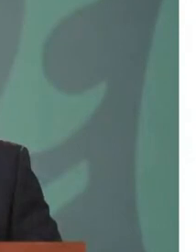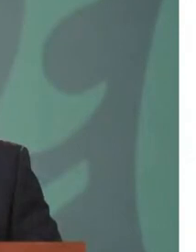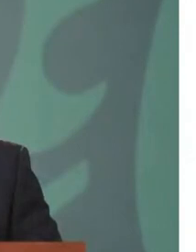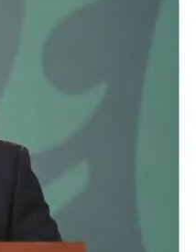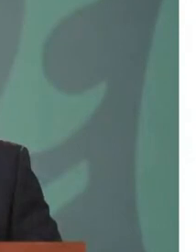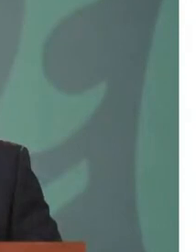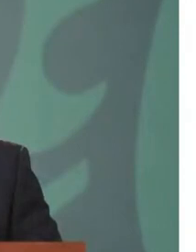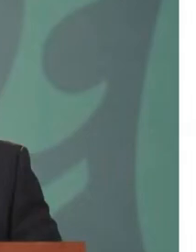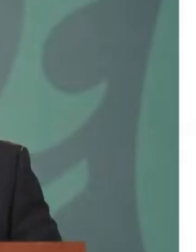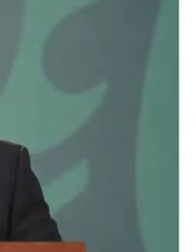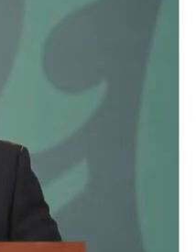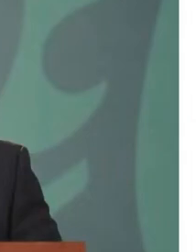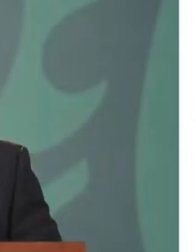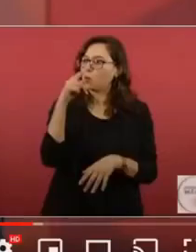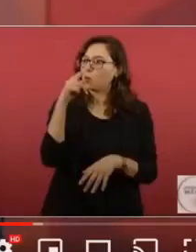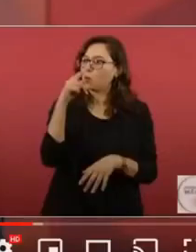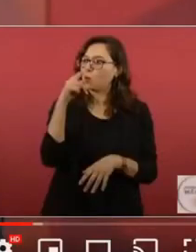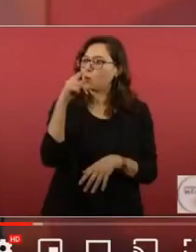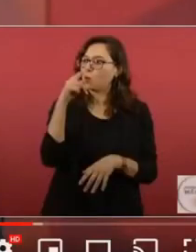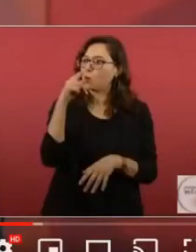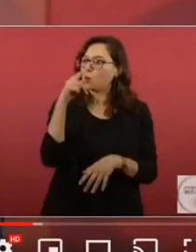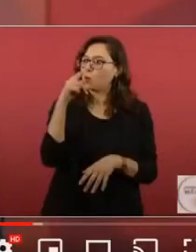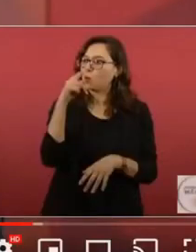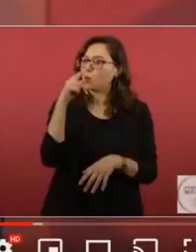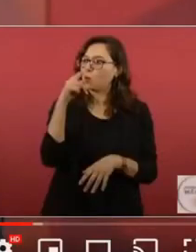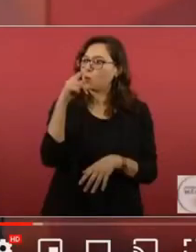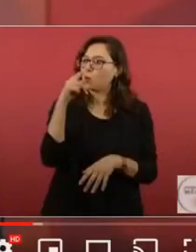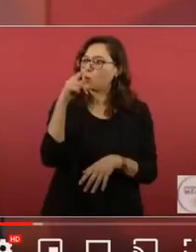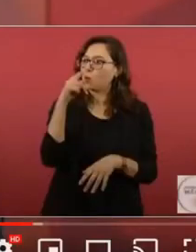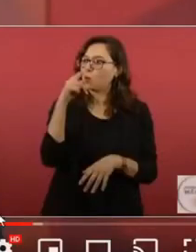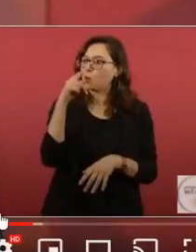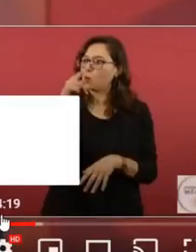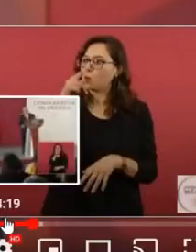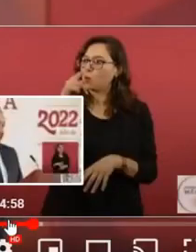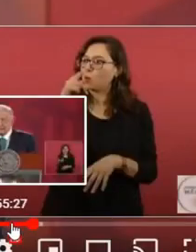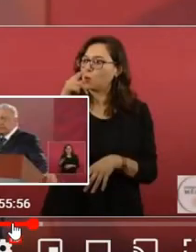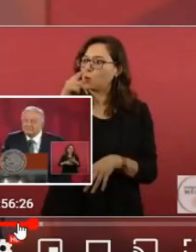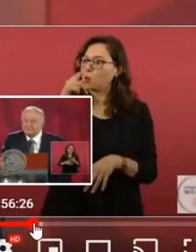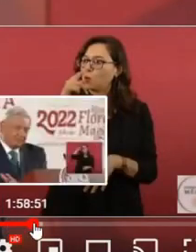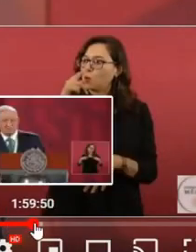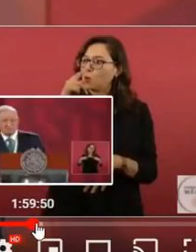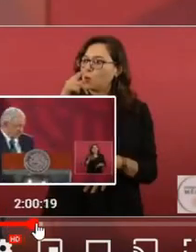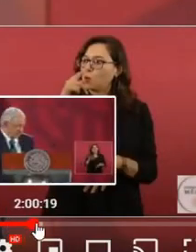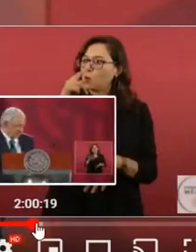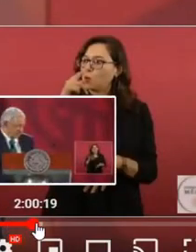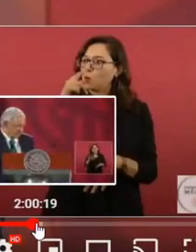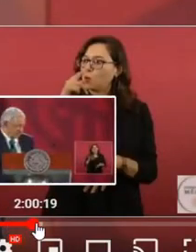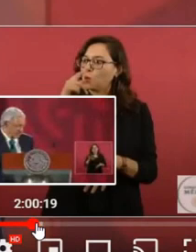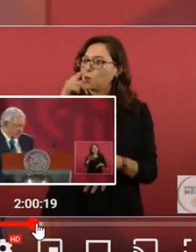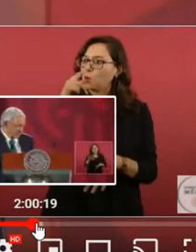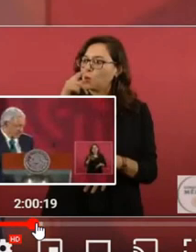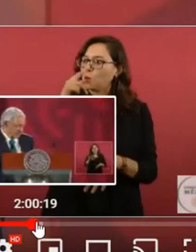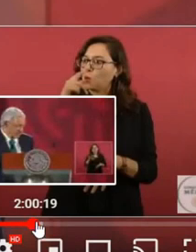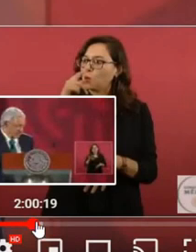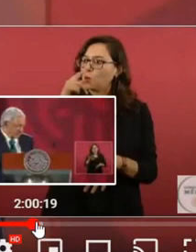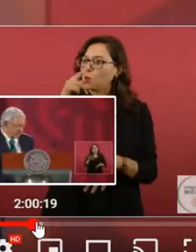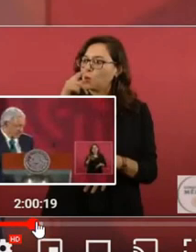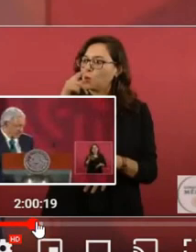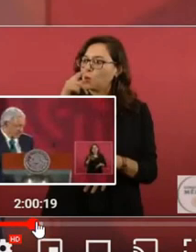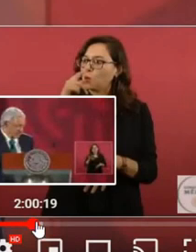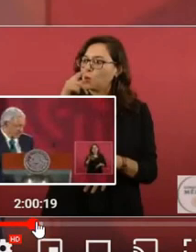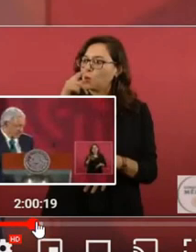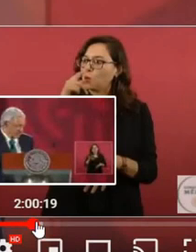es cabeza de vaca es que son exactamente igualitos en ellos y podíamos evidenciar una vinculación con